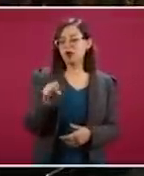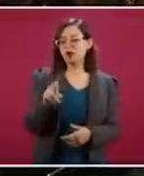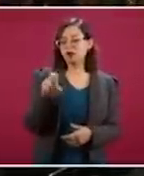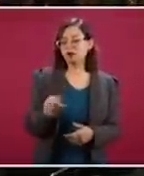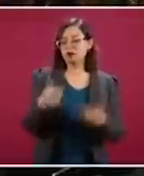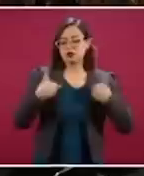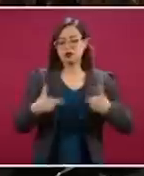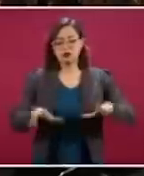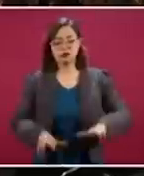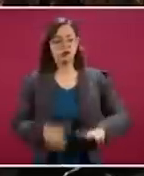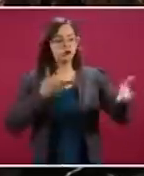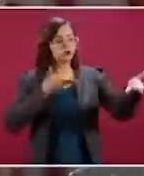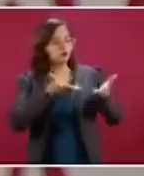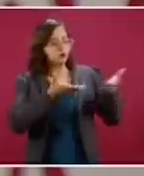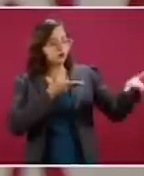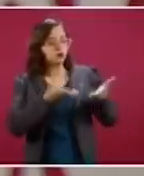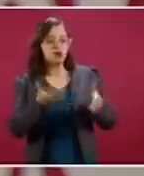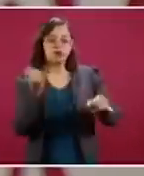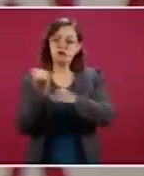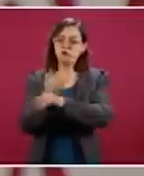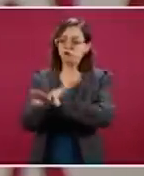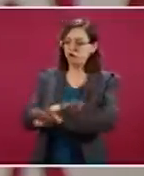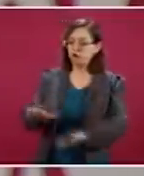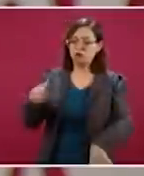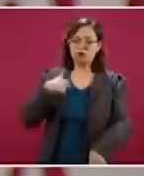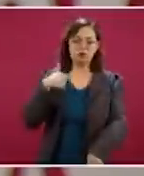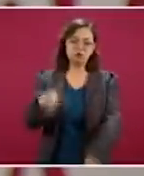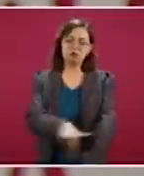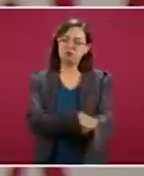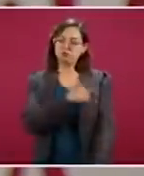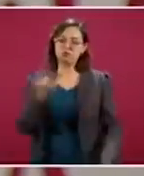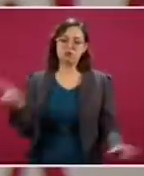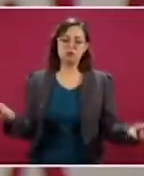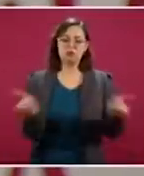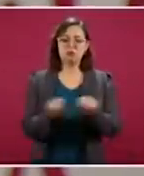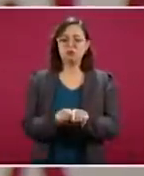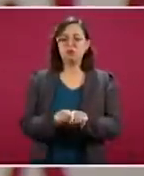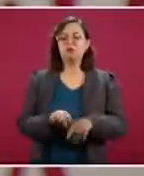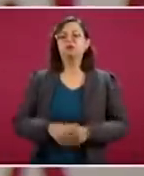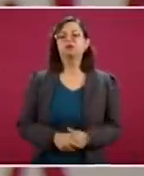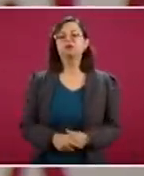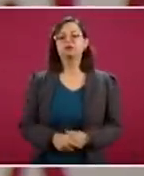un informe, no me voy a extender mucho, si me lo permiten. Nos ha